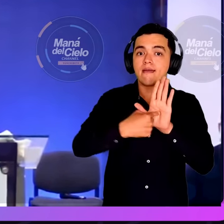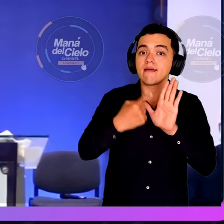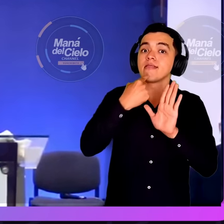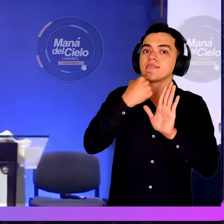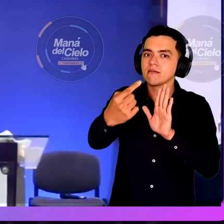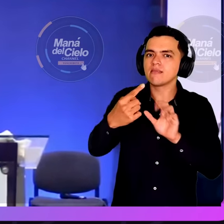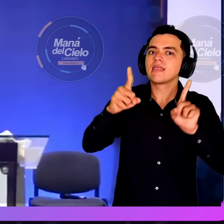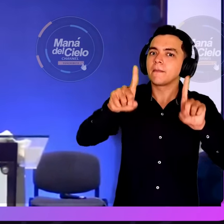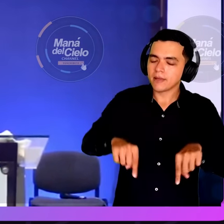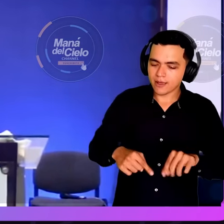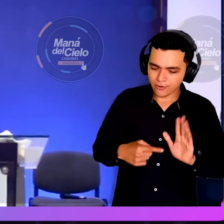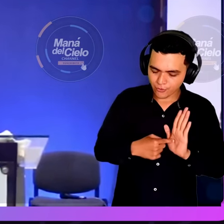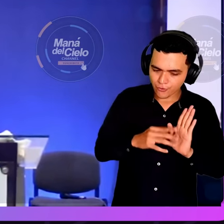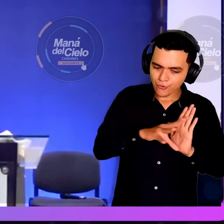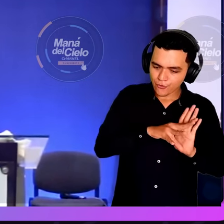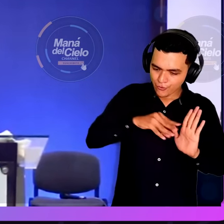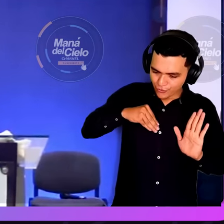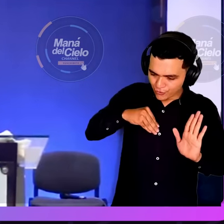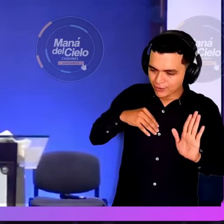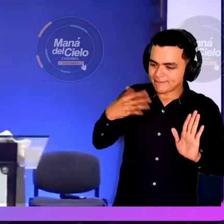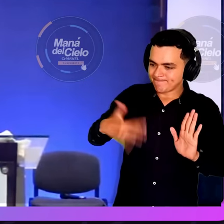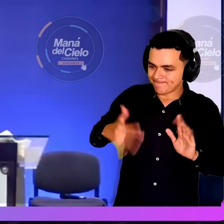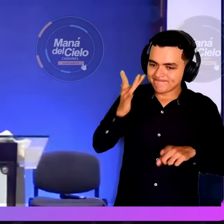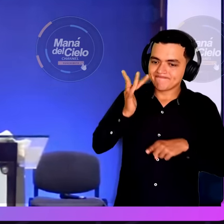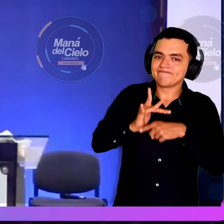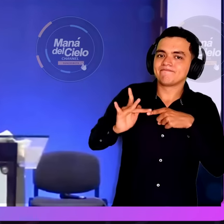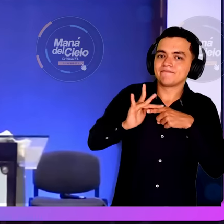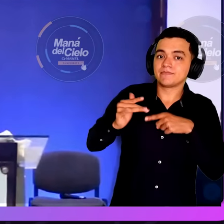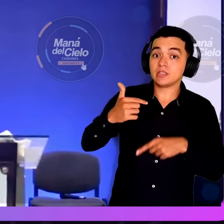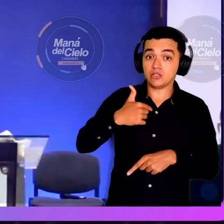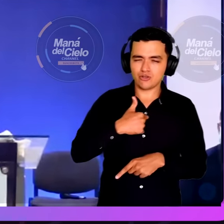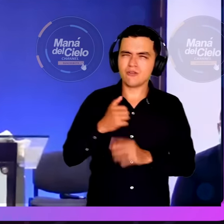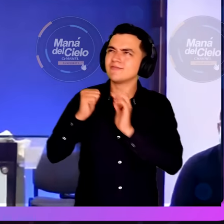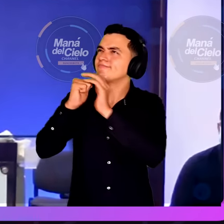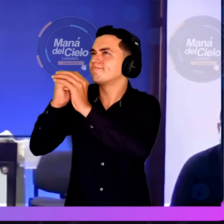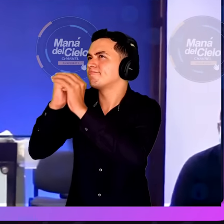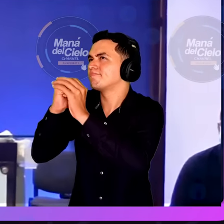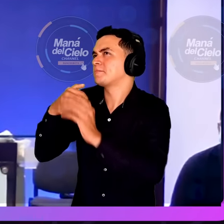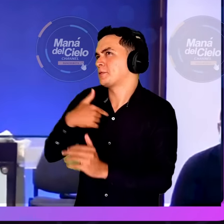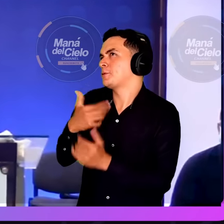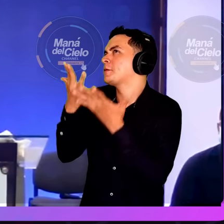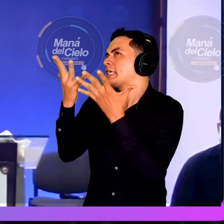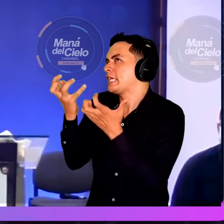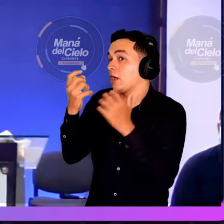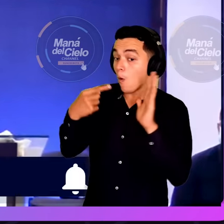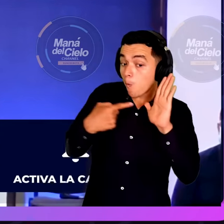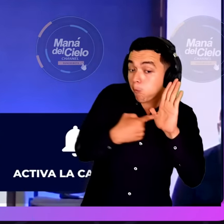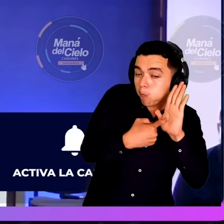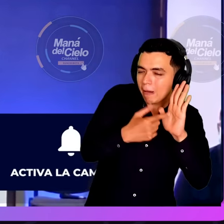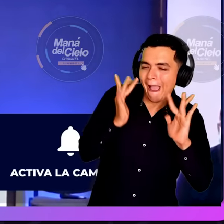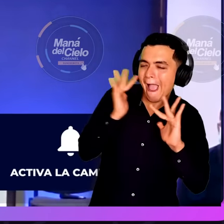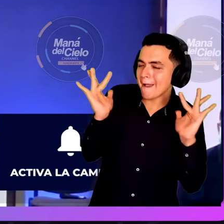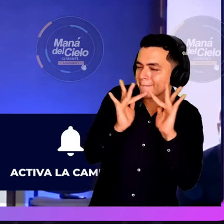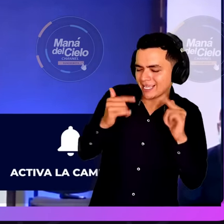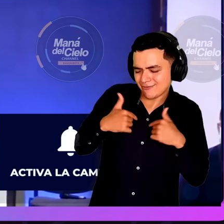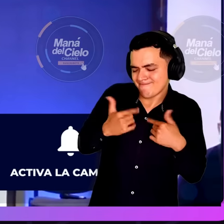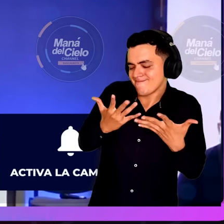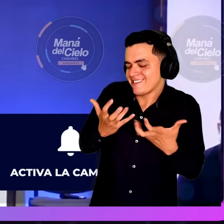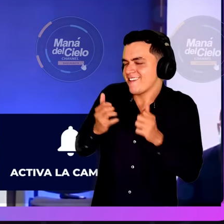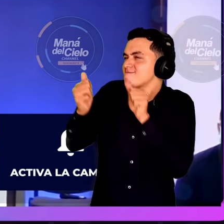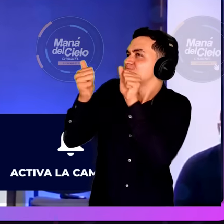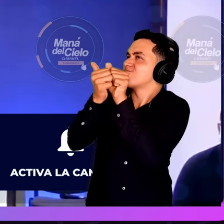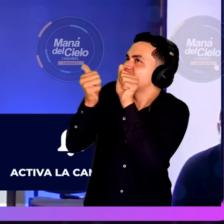y todavía me falta mucho, a causar en mí algunos cambios. Hubo un coro que me marcó: de gloria en gloria te